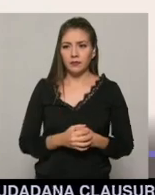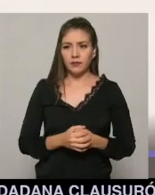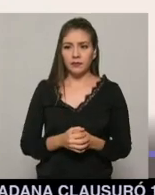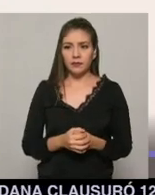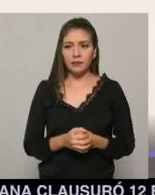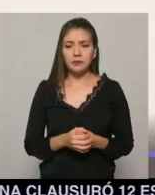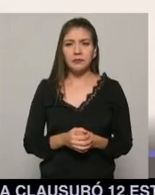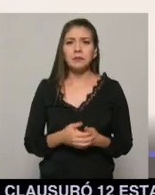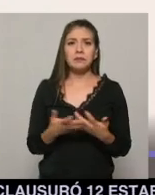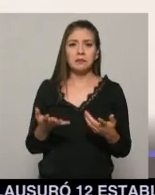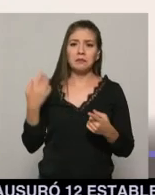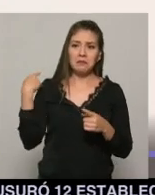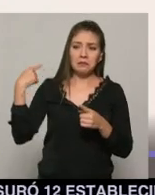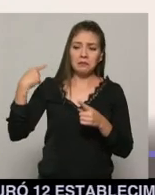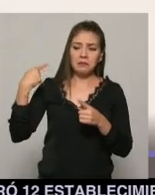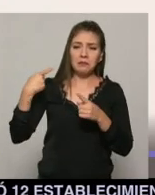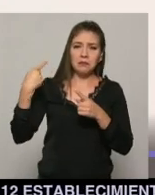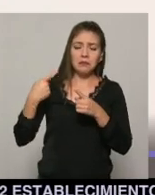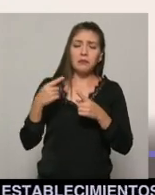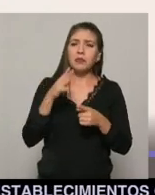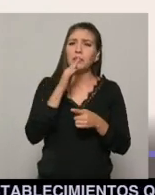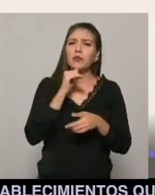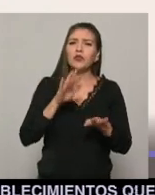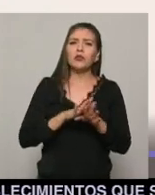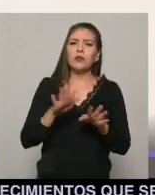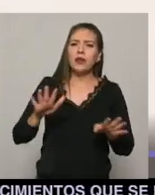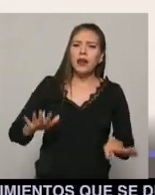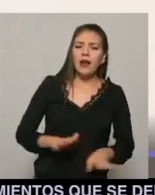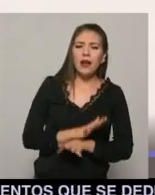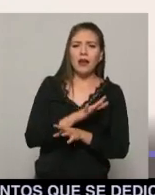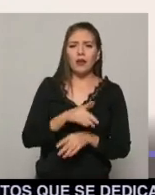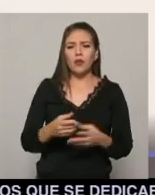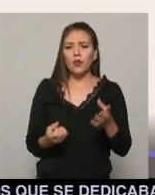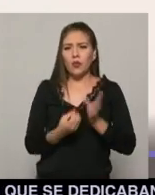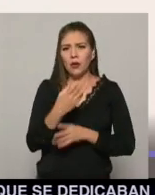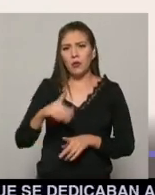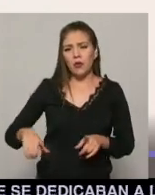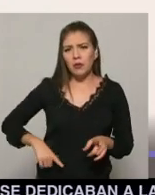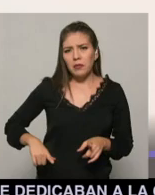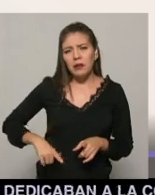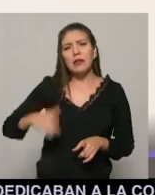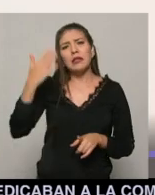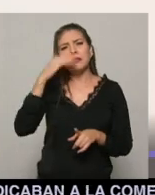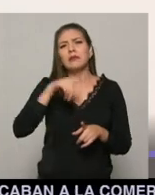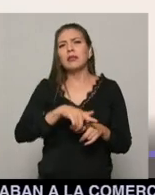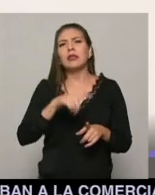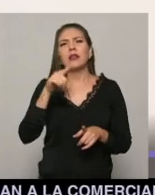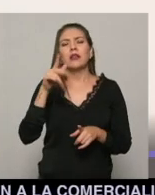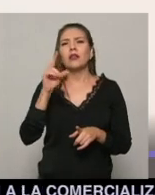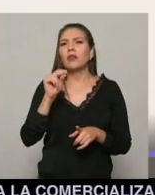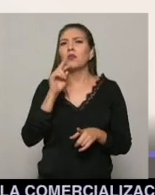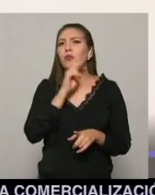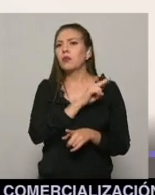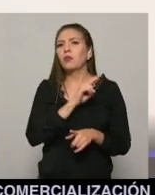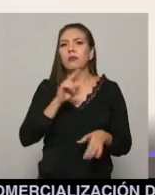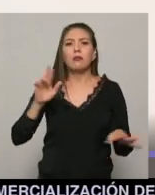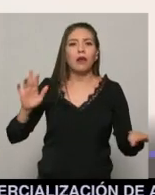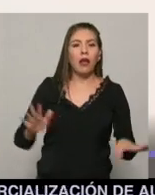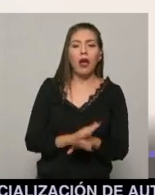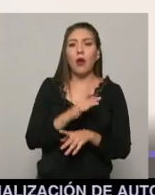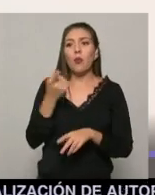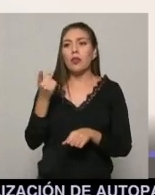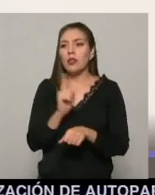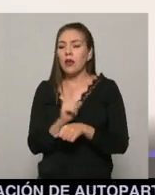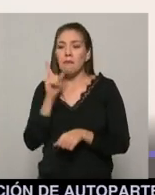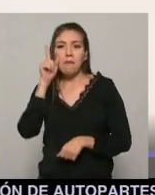han logrado modificar o transformar en el nuevo gobierno. Entendemos que son prácticas anquilosadas, que no se van a transformar de un día para otro o en un par de semanas, pero